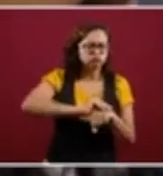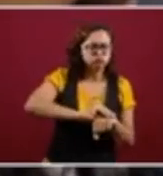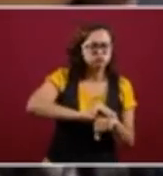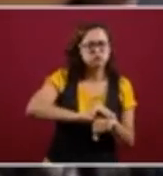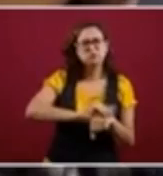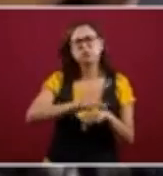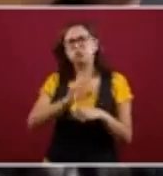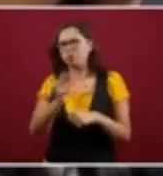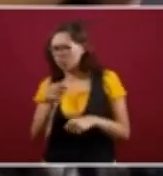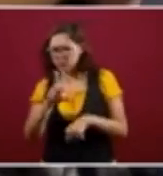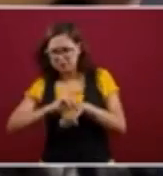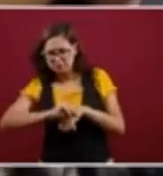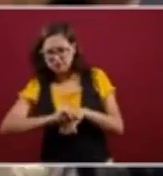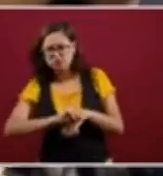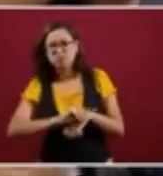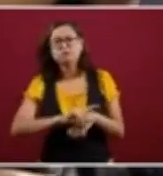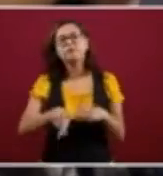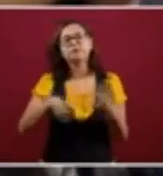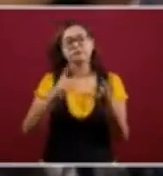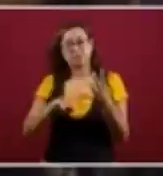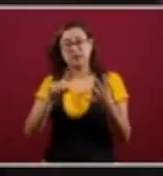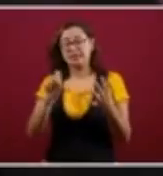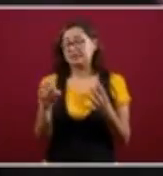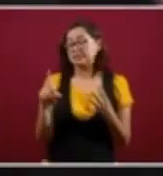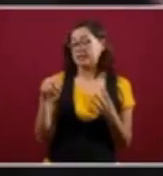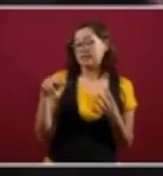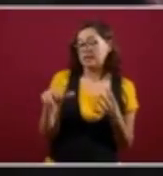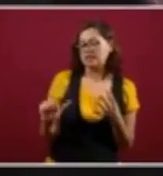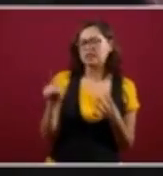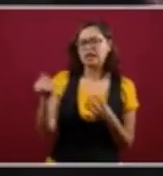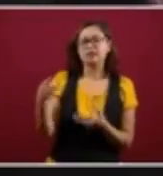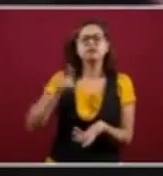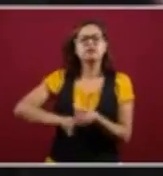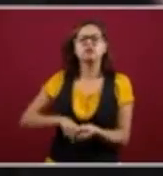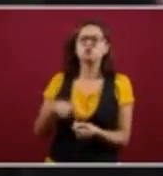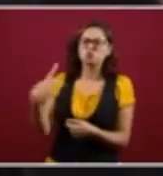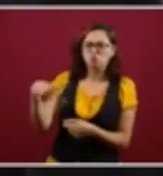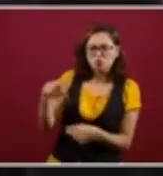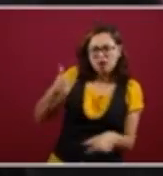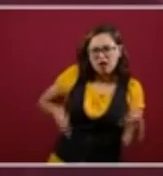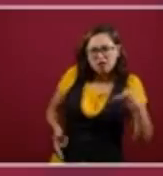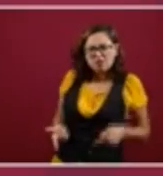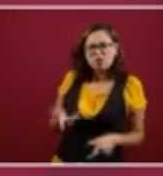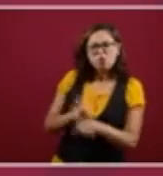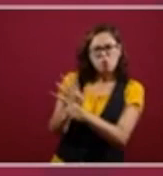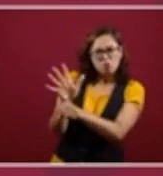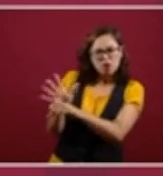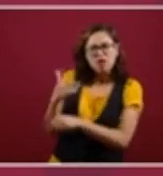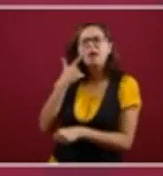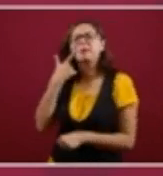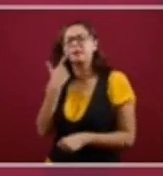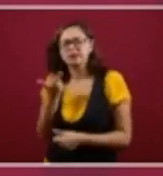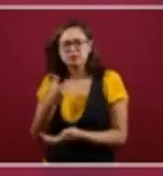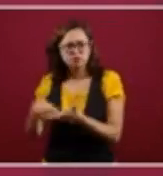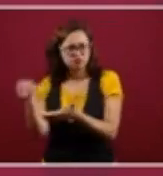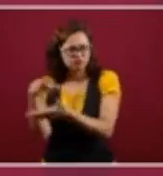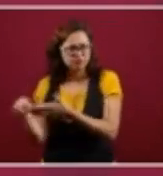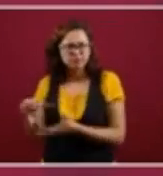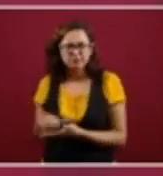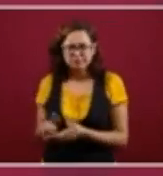compra la Secretaría de la Defensa en armas, lo que